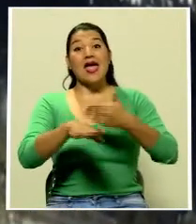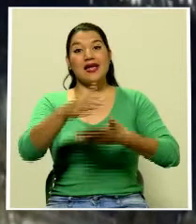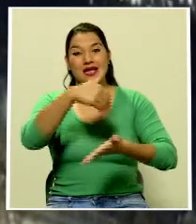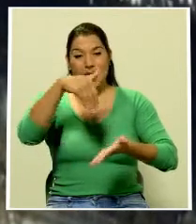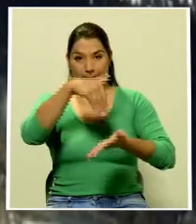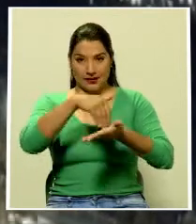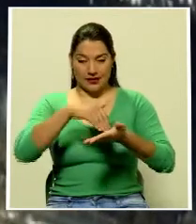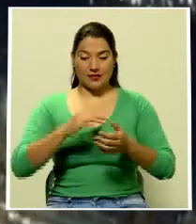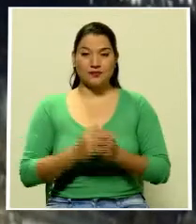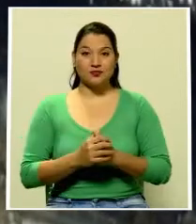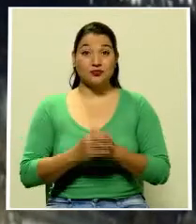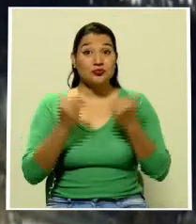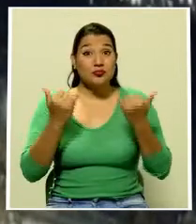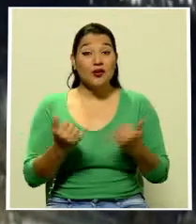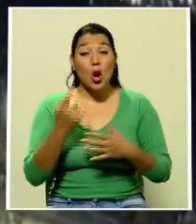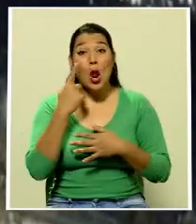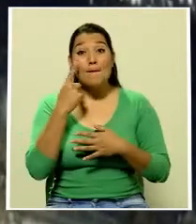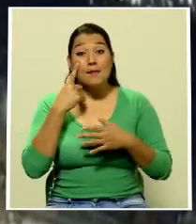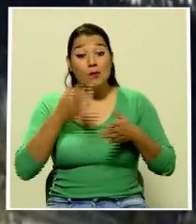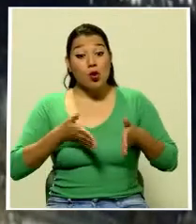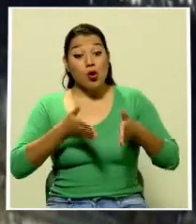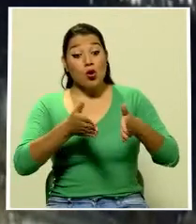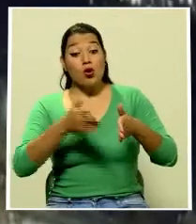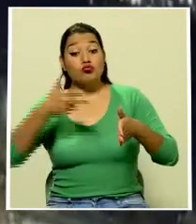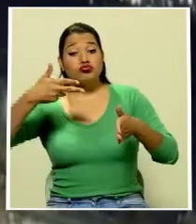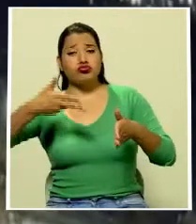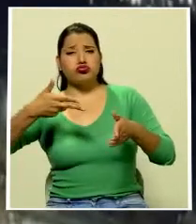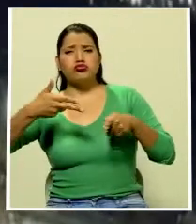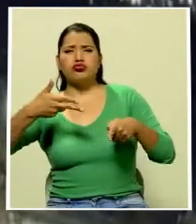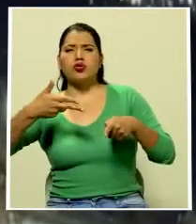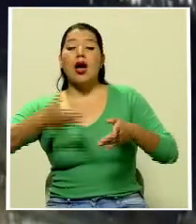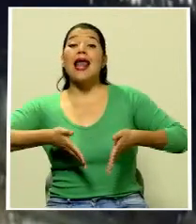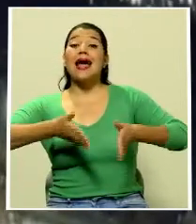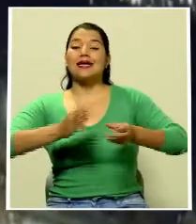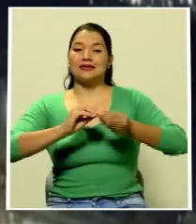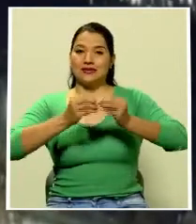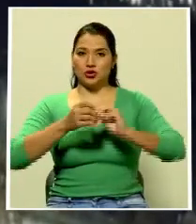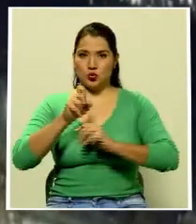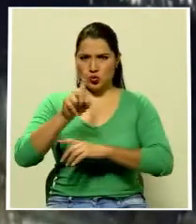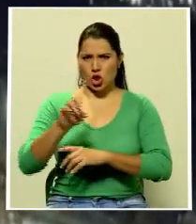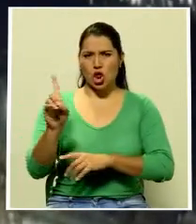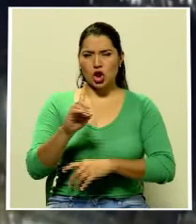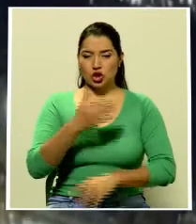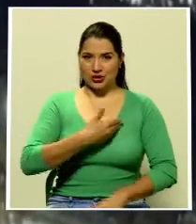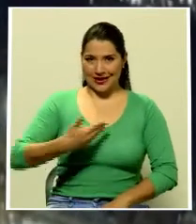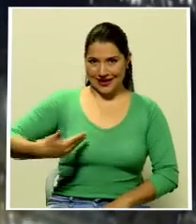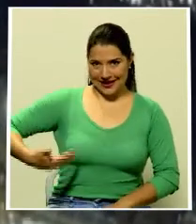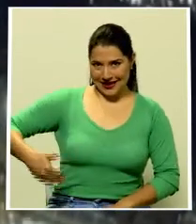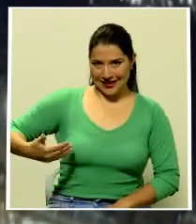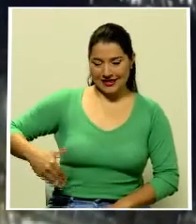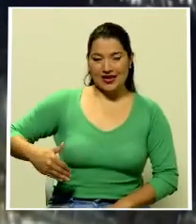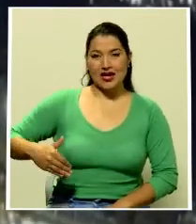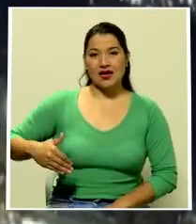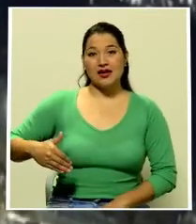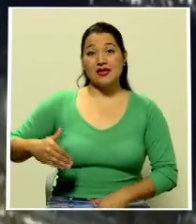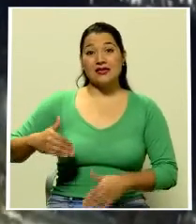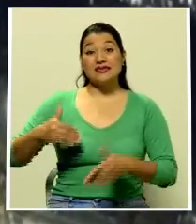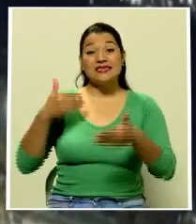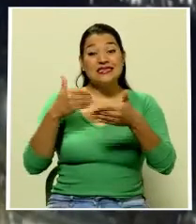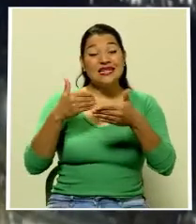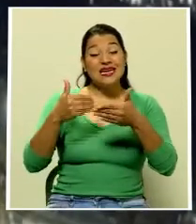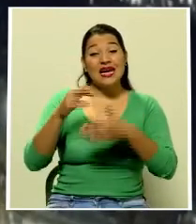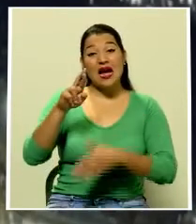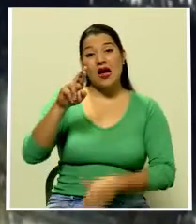capital. Estamos viendo imágenes de la Ruta 1 en Heredia, en el sector de Real